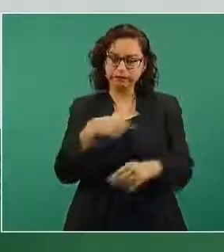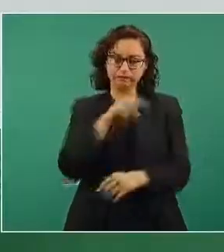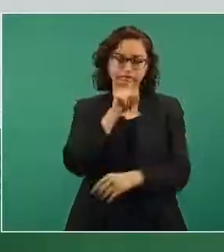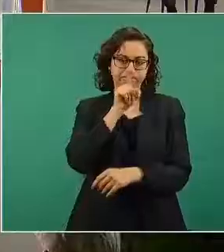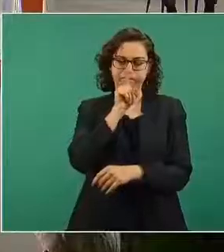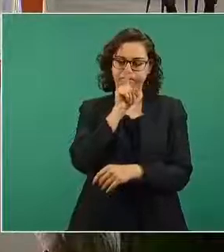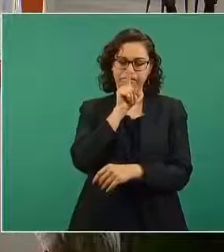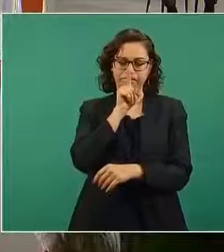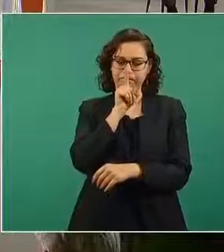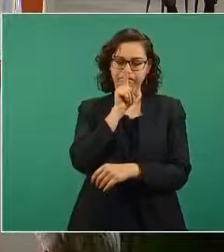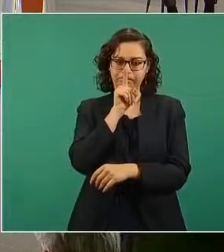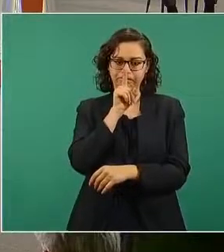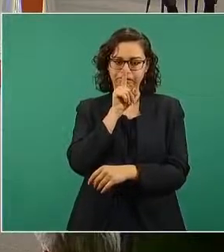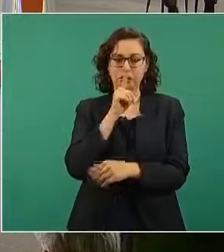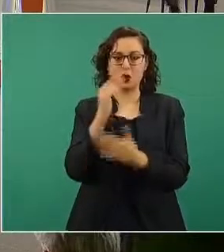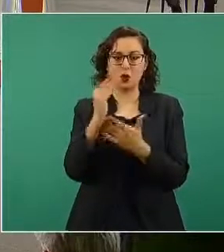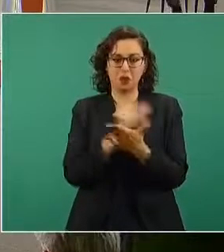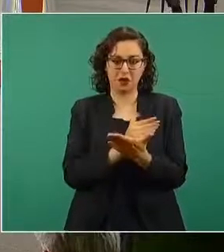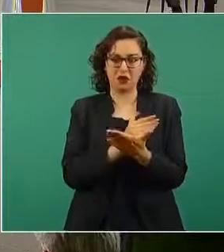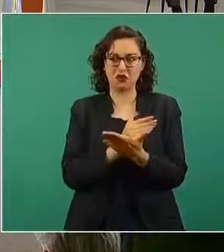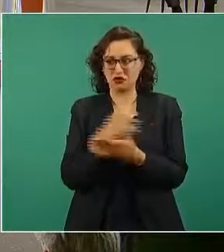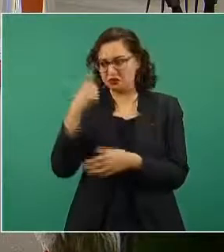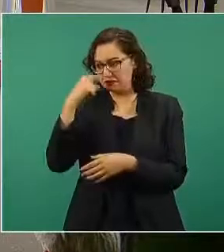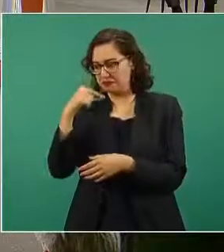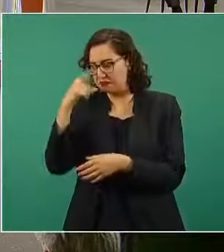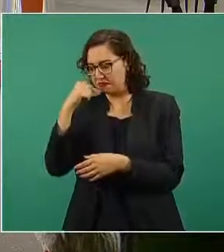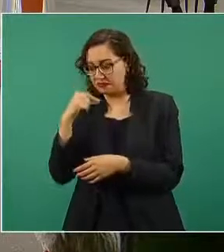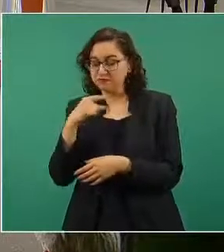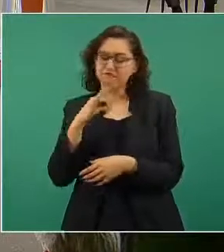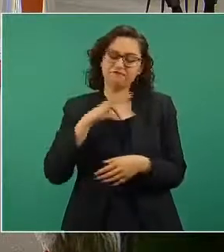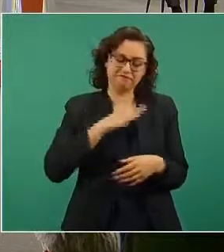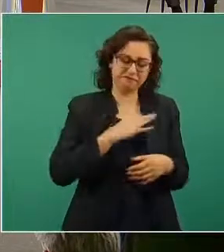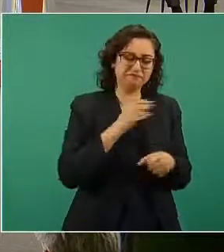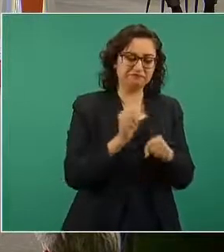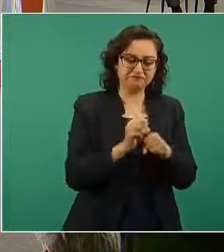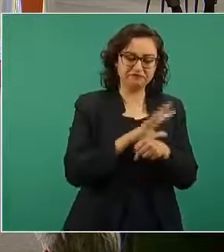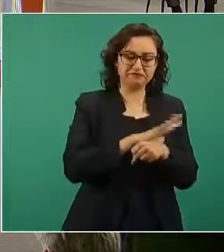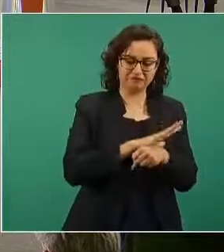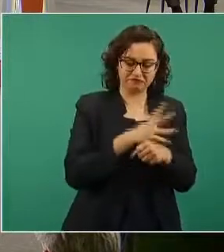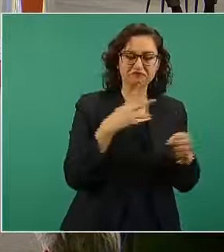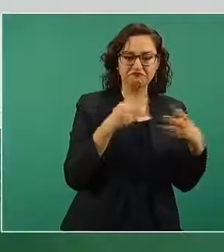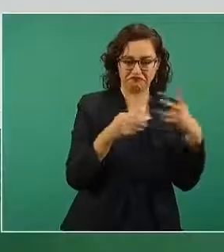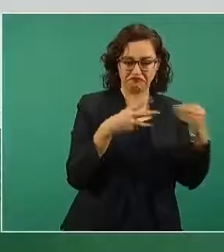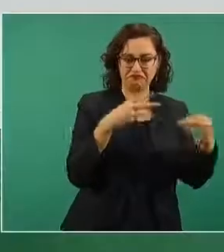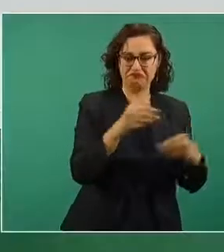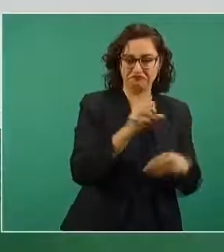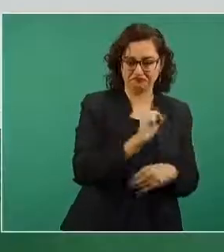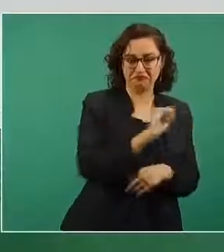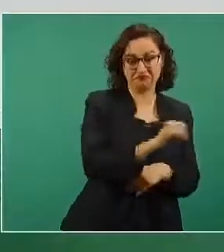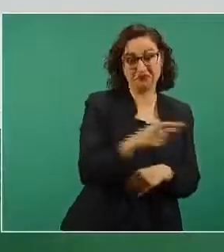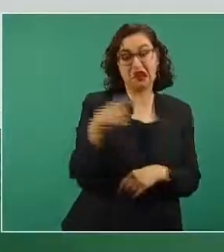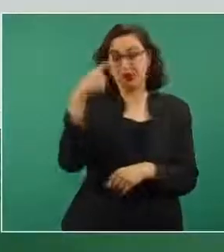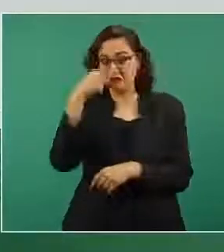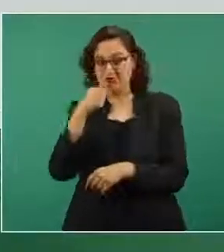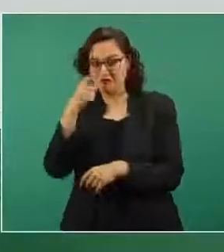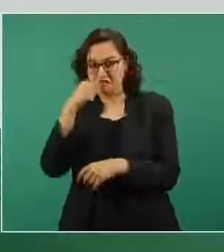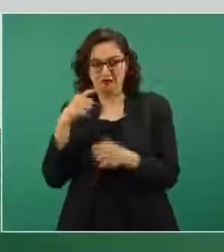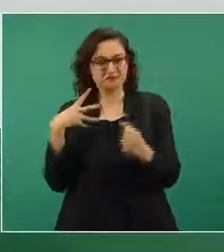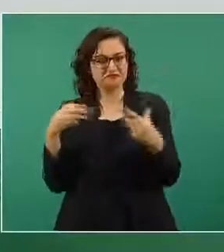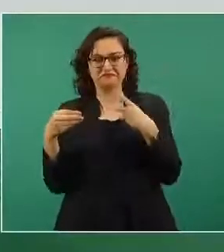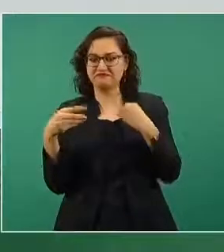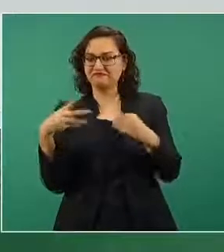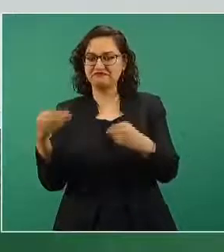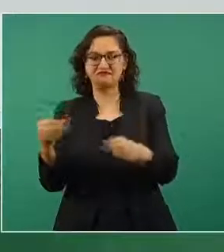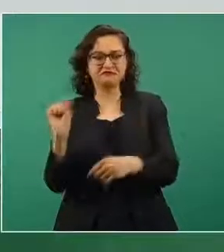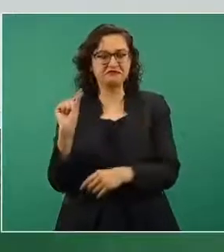tan relevantes. Solamente tuvimos, desafortunadamente, la de COVID, pero no tuvimos la de influenza. Llegamos a la tercera semana de